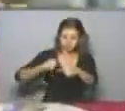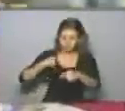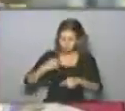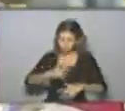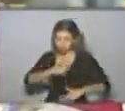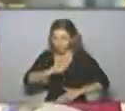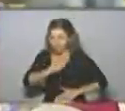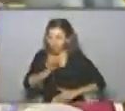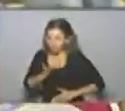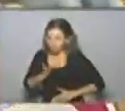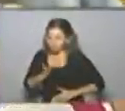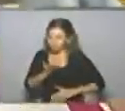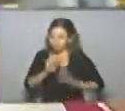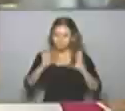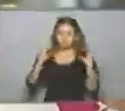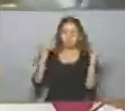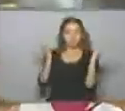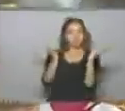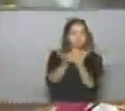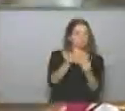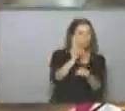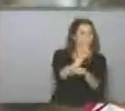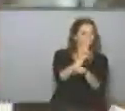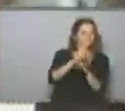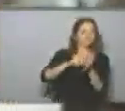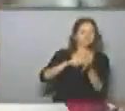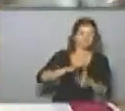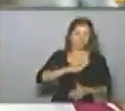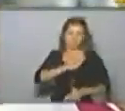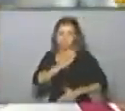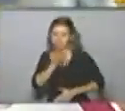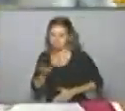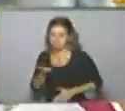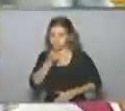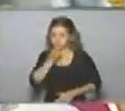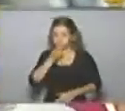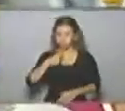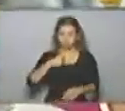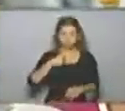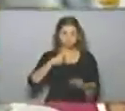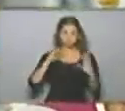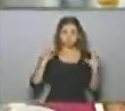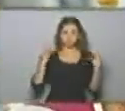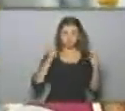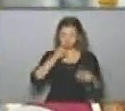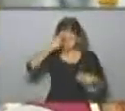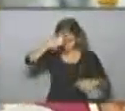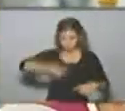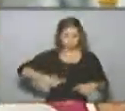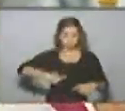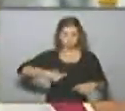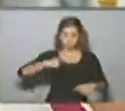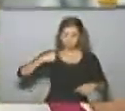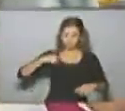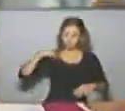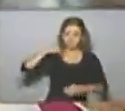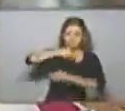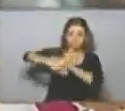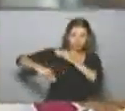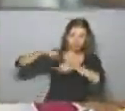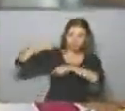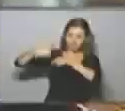no les dejamos un ambiente en el que puedan vivir. Y el riesgo hoy es esto, que no tanto nosotros, sino nuestros